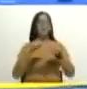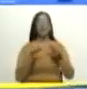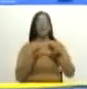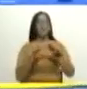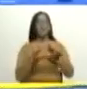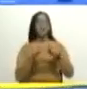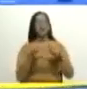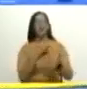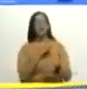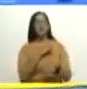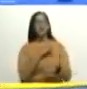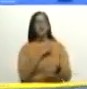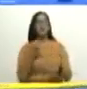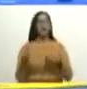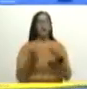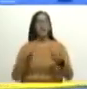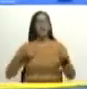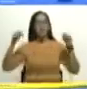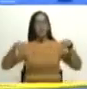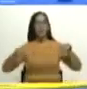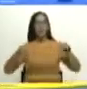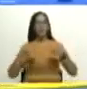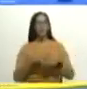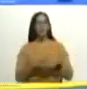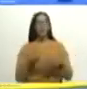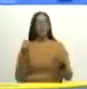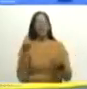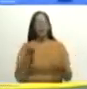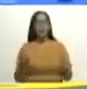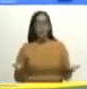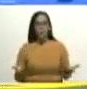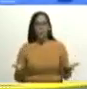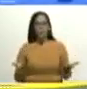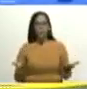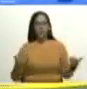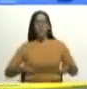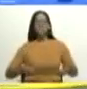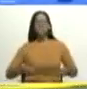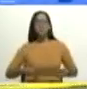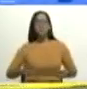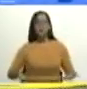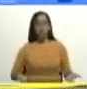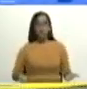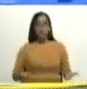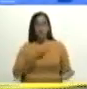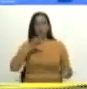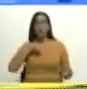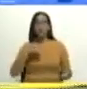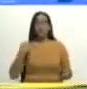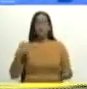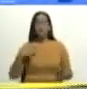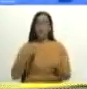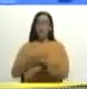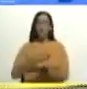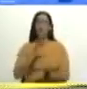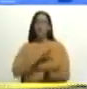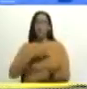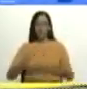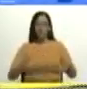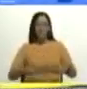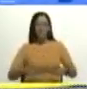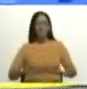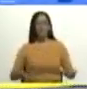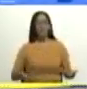mantener las universidades. ¿Cómo las mantenemos hoy? ¿Cómo las mantenemos? Con las vísceras. Nosotros mantenemos el gasto social con las